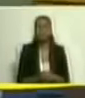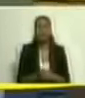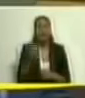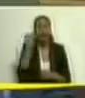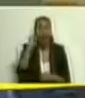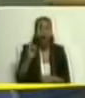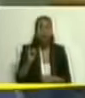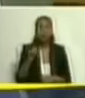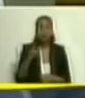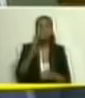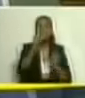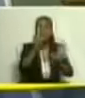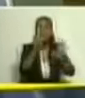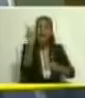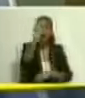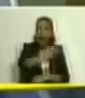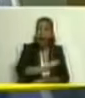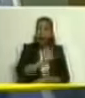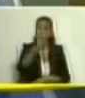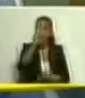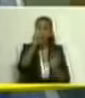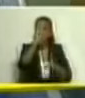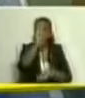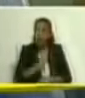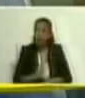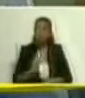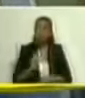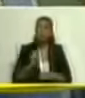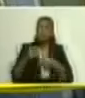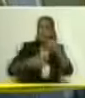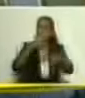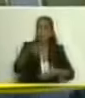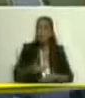tenido cada 6 años la elección presidencial.